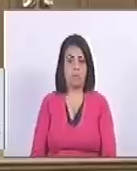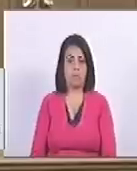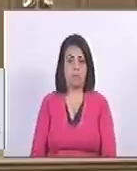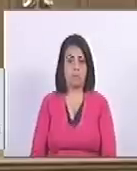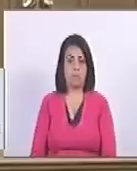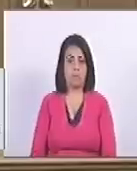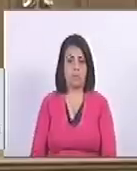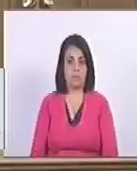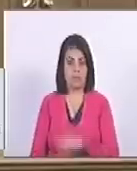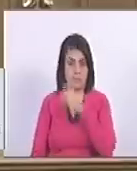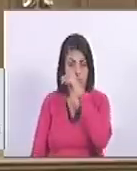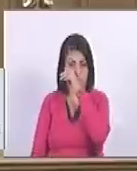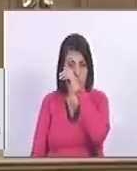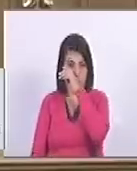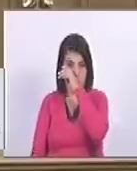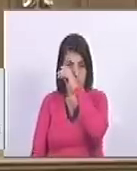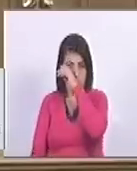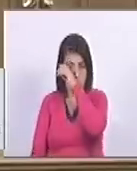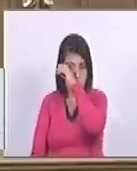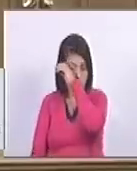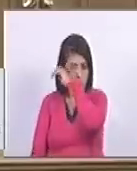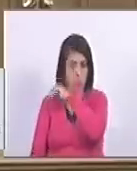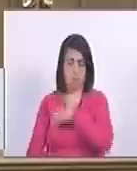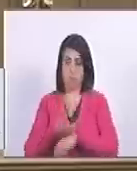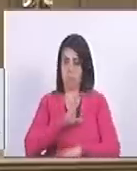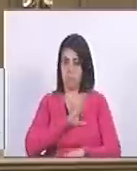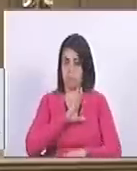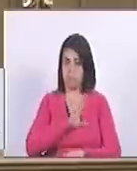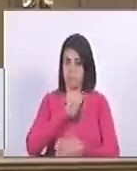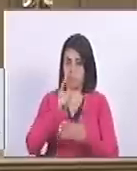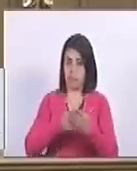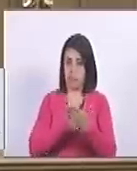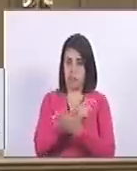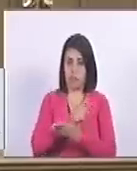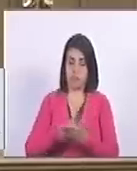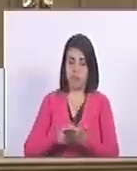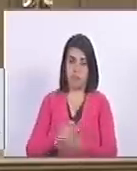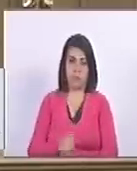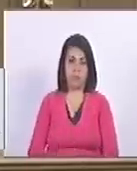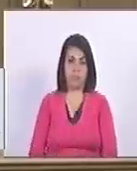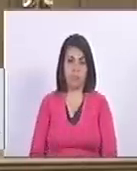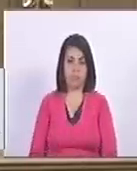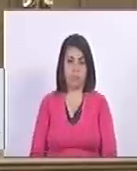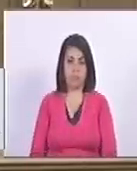que se auto inhabilitaron,